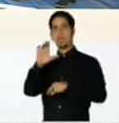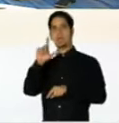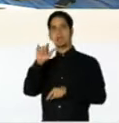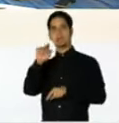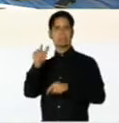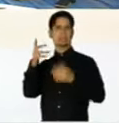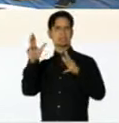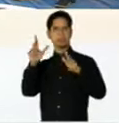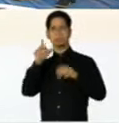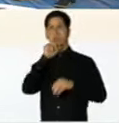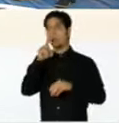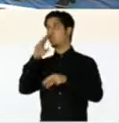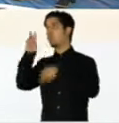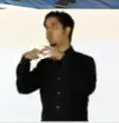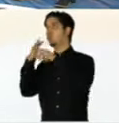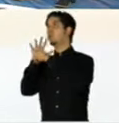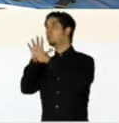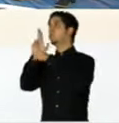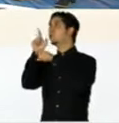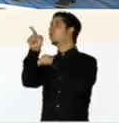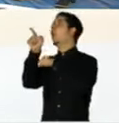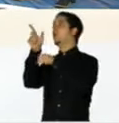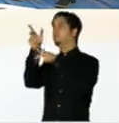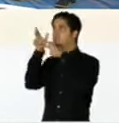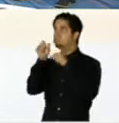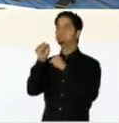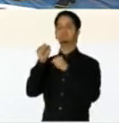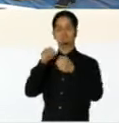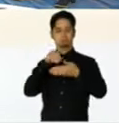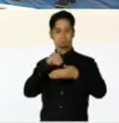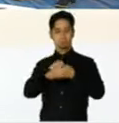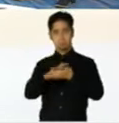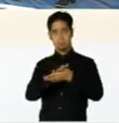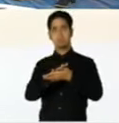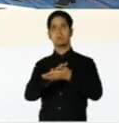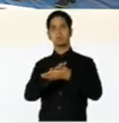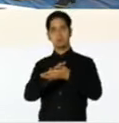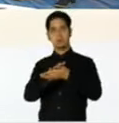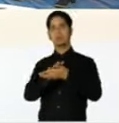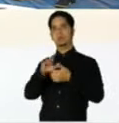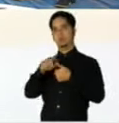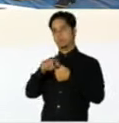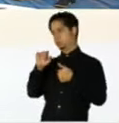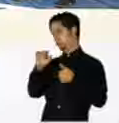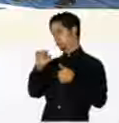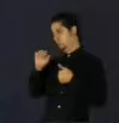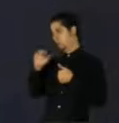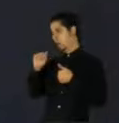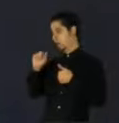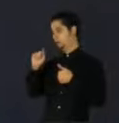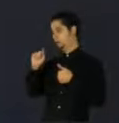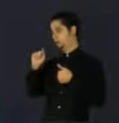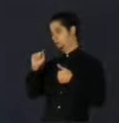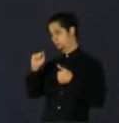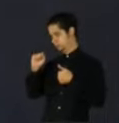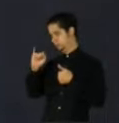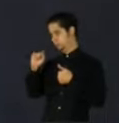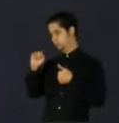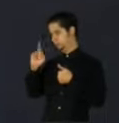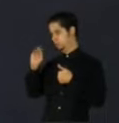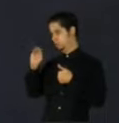que existen, que está usando el mundo, y respectivamente de que tengan o no tengan la indicación, incluyendo hidroxicloroquina con Acitromax, para la utilización